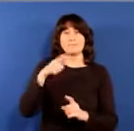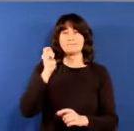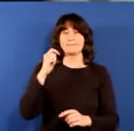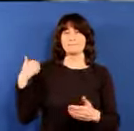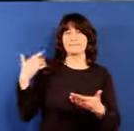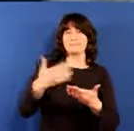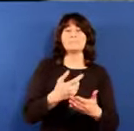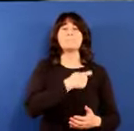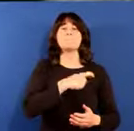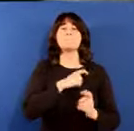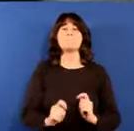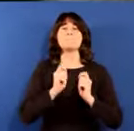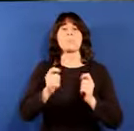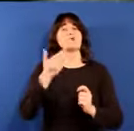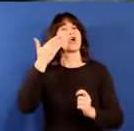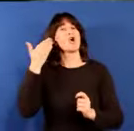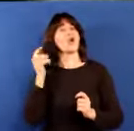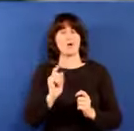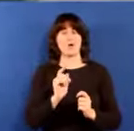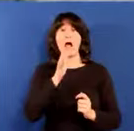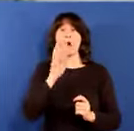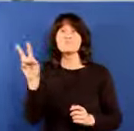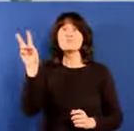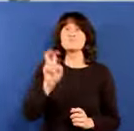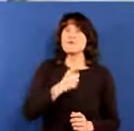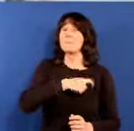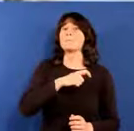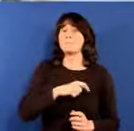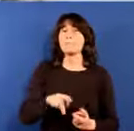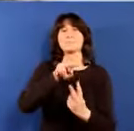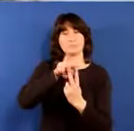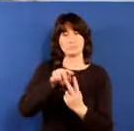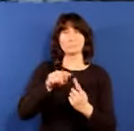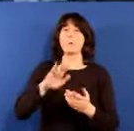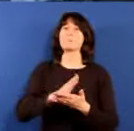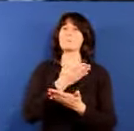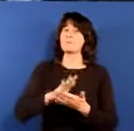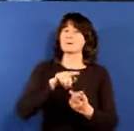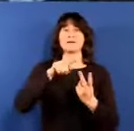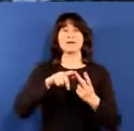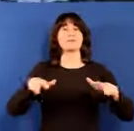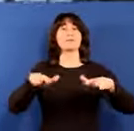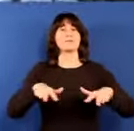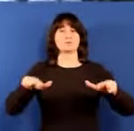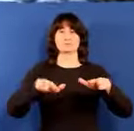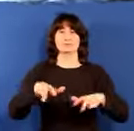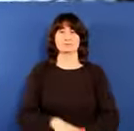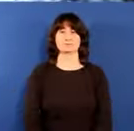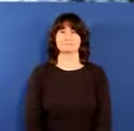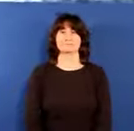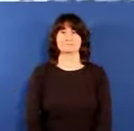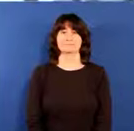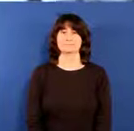pública a aquellas personas, entidades y grupos sin ánimo de lucro el esfuerzo y trabajo realizado a favor de la